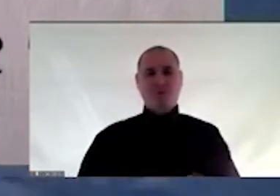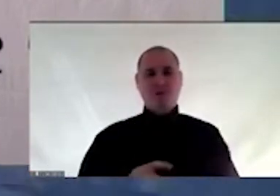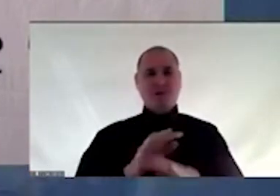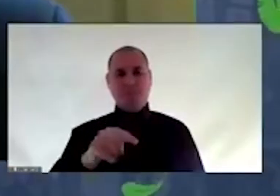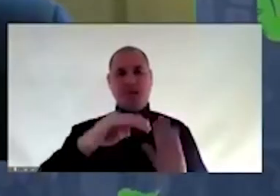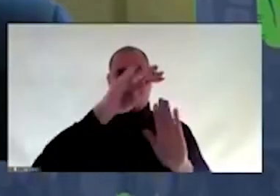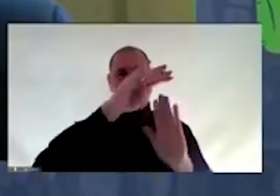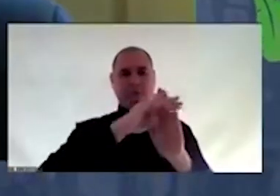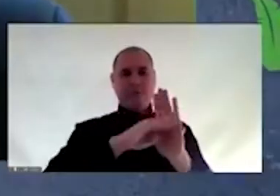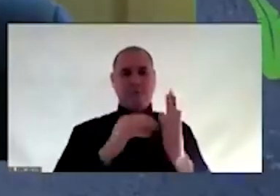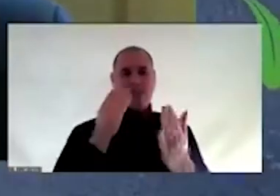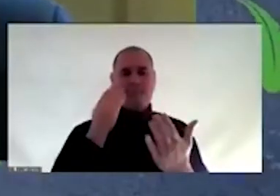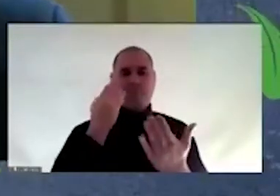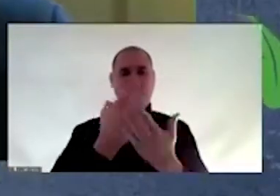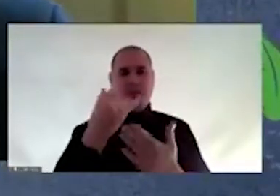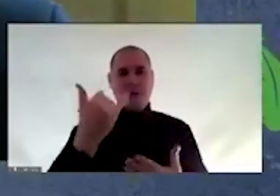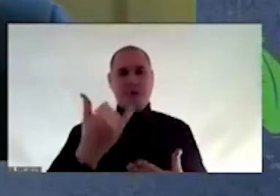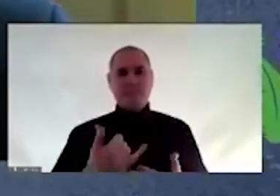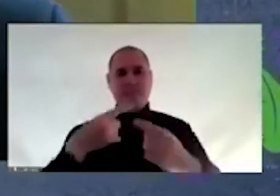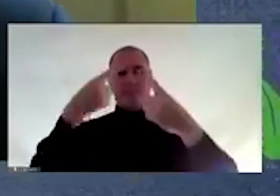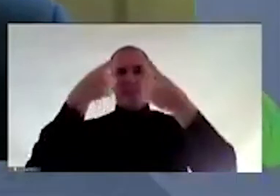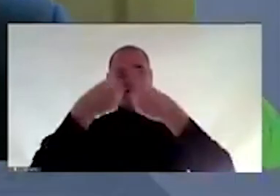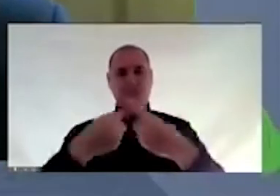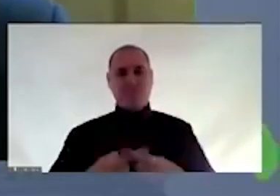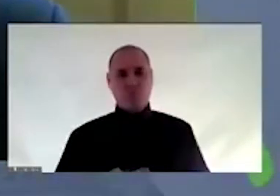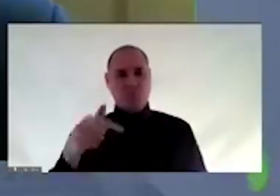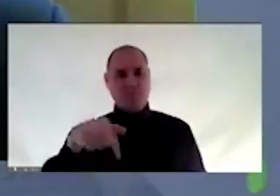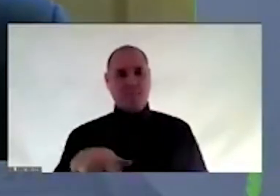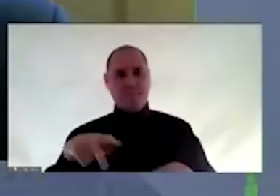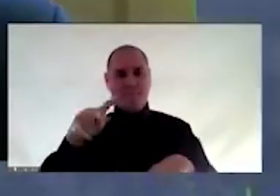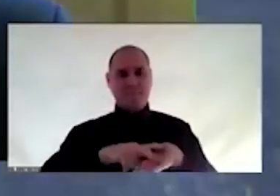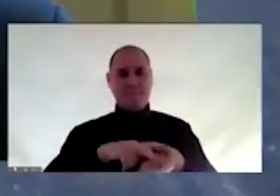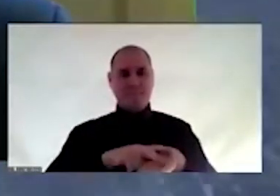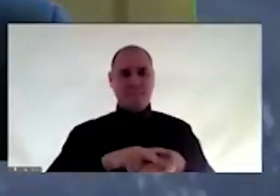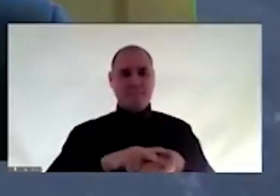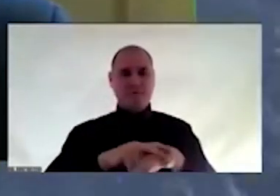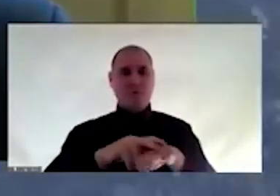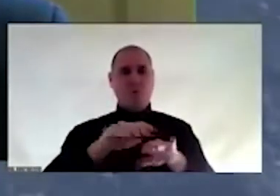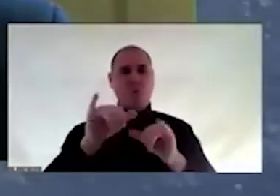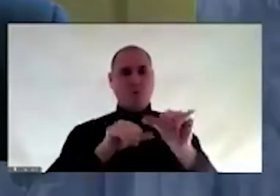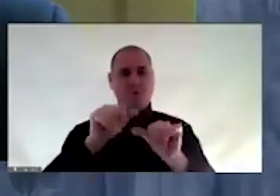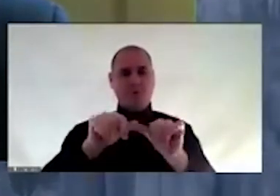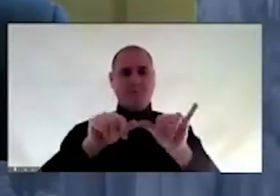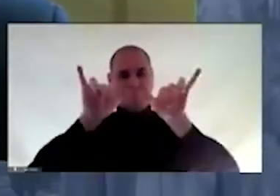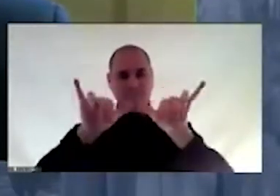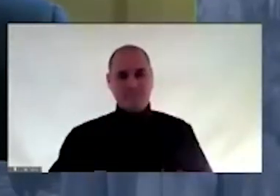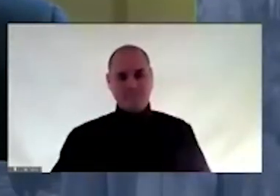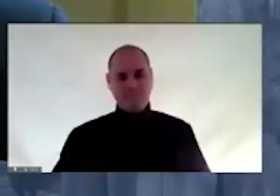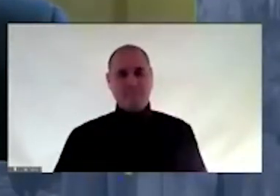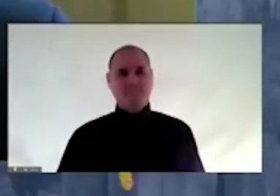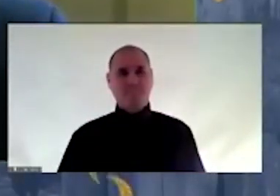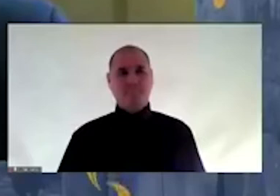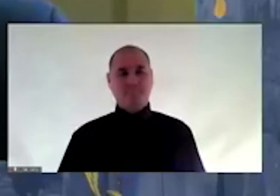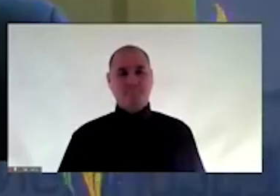atrás. Desafíos que tenemos como país. Es una agenda de paz, es una agenda con tres